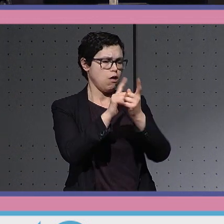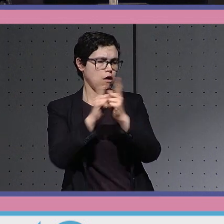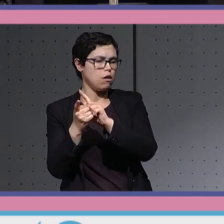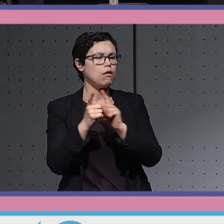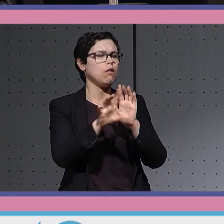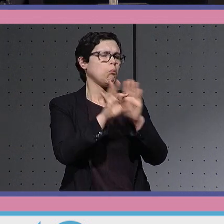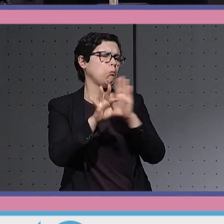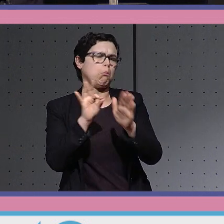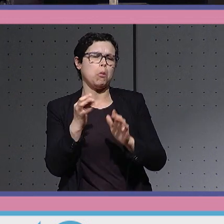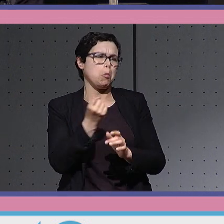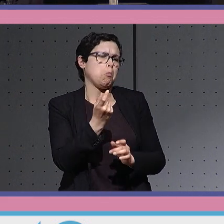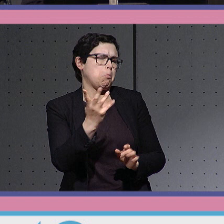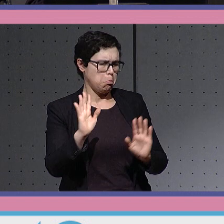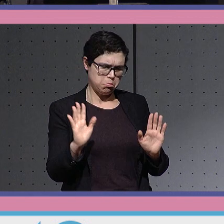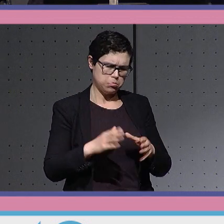un par de ellos.